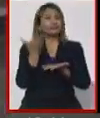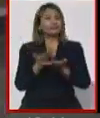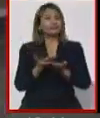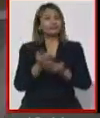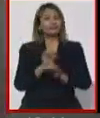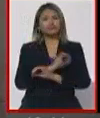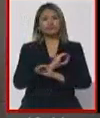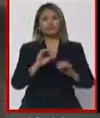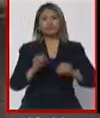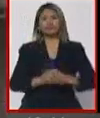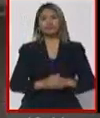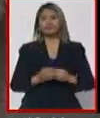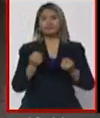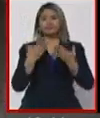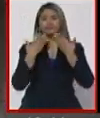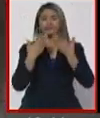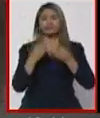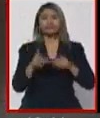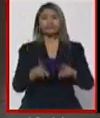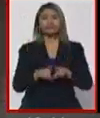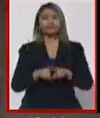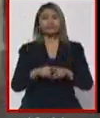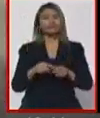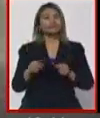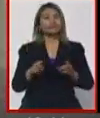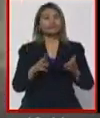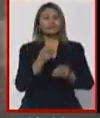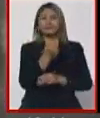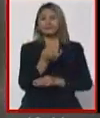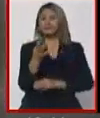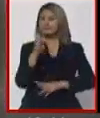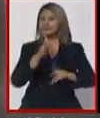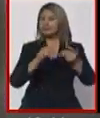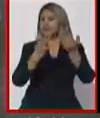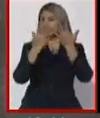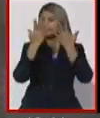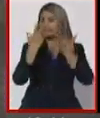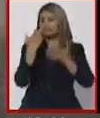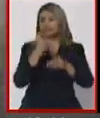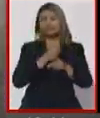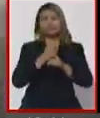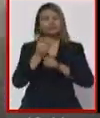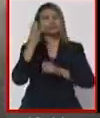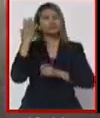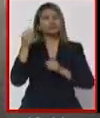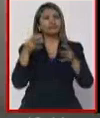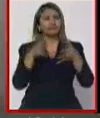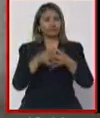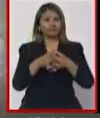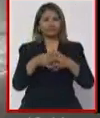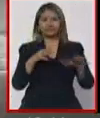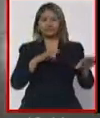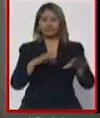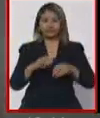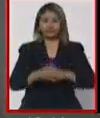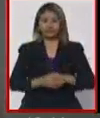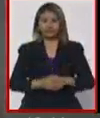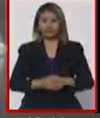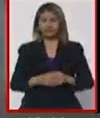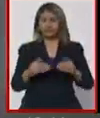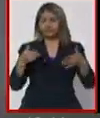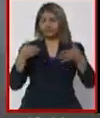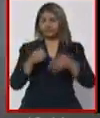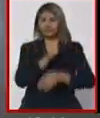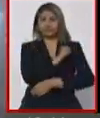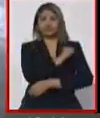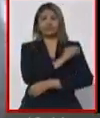hay. Bueno, muchísimas gracias. Y es de esta manera que algunos pasajeros lamentablemente se están viendo perjudicados por este bloqueo que se está registrando a la altura